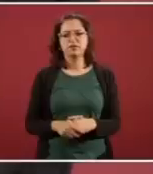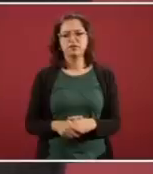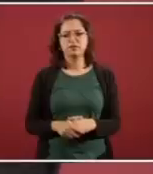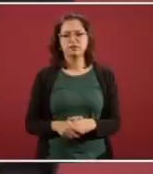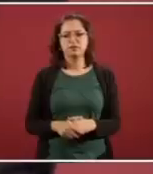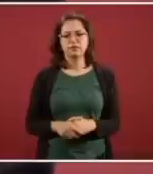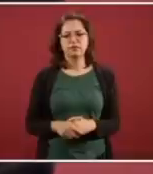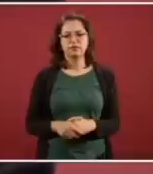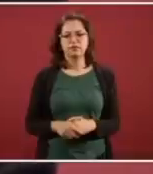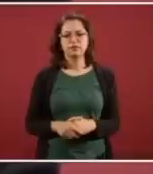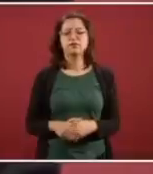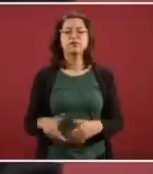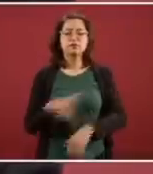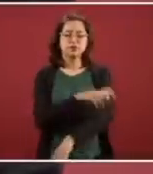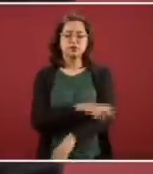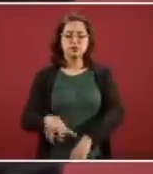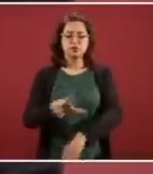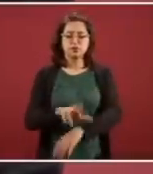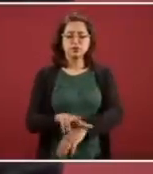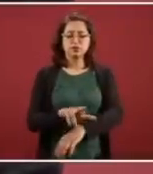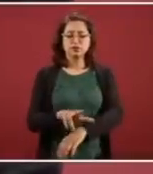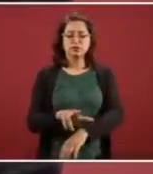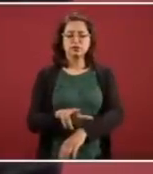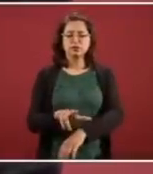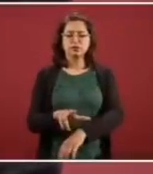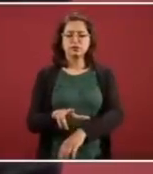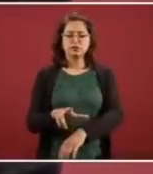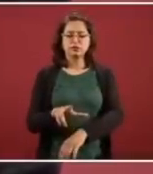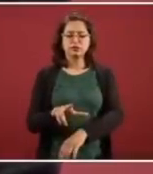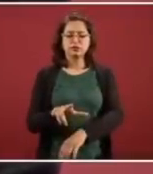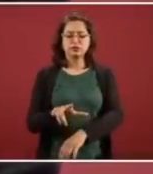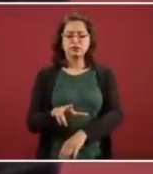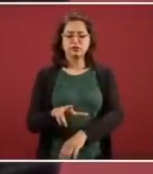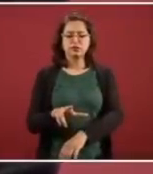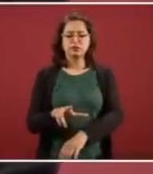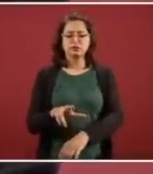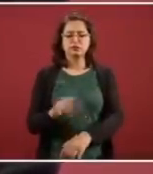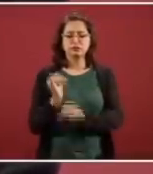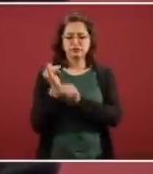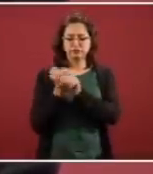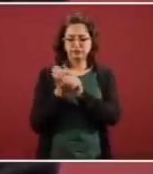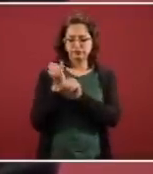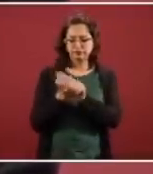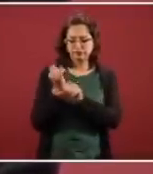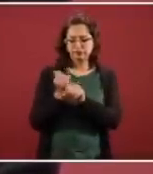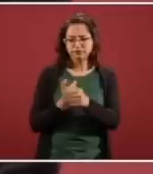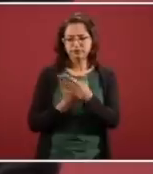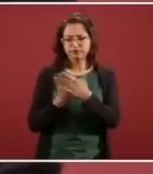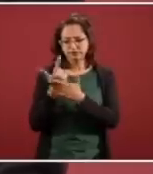coordinación, la dirección de investigación financiera